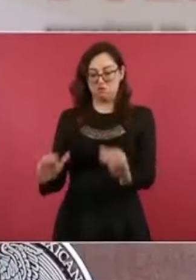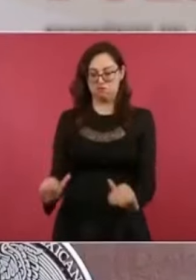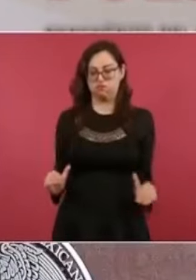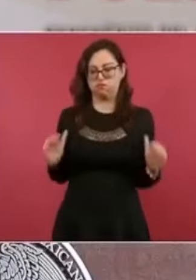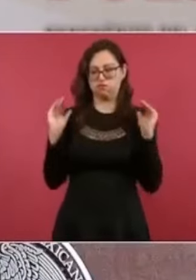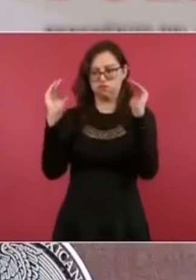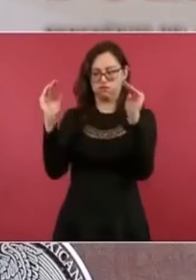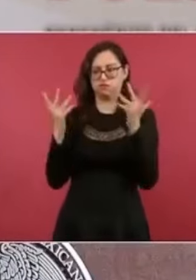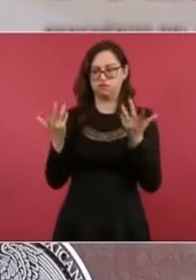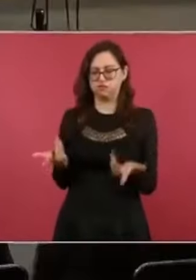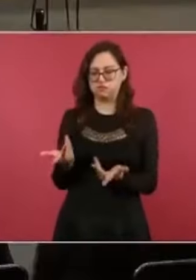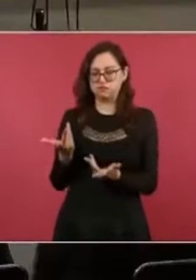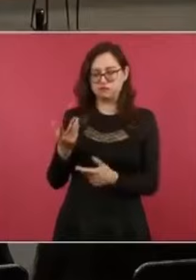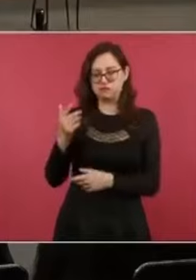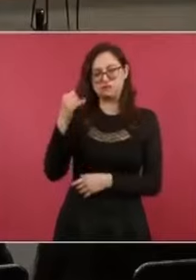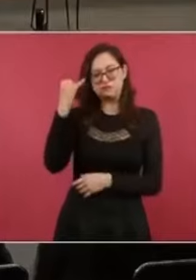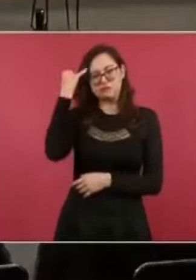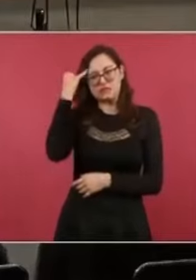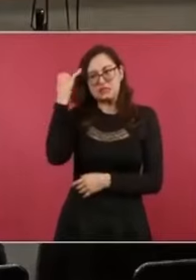asilo. Vamos a ver qué dijeron.